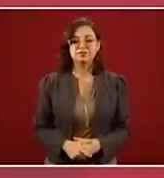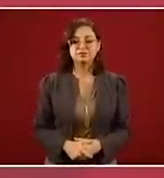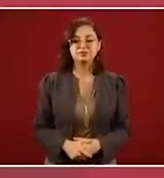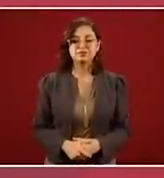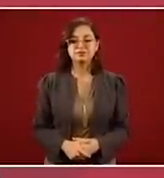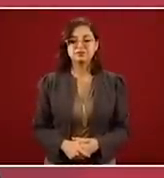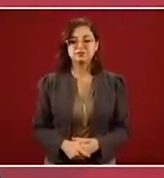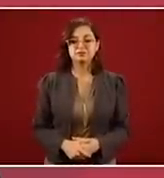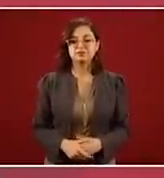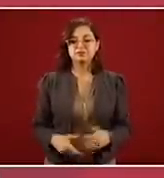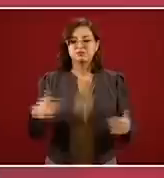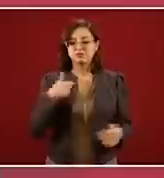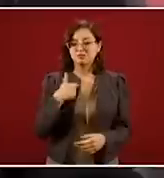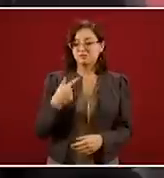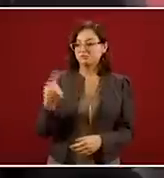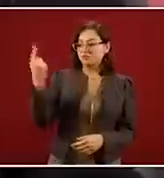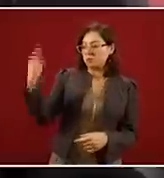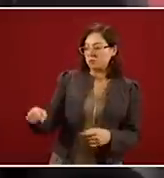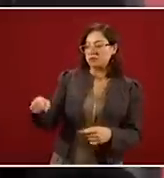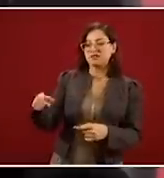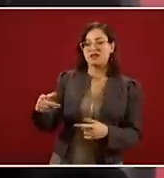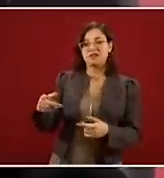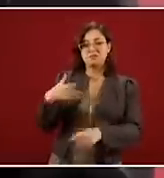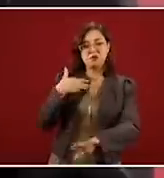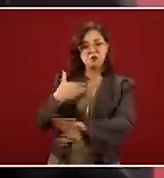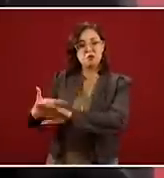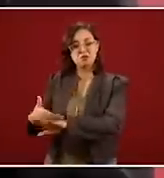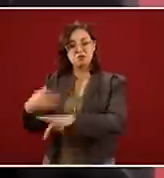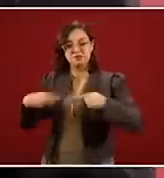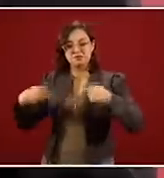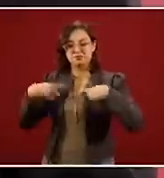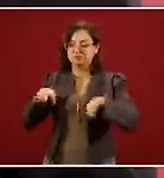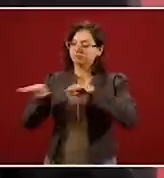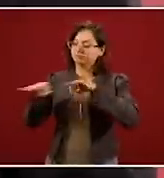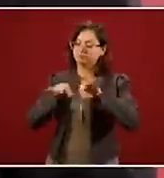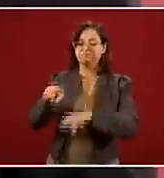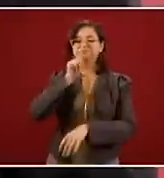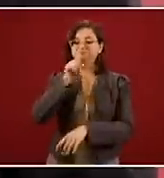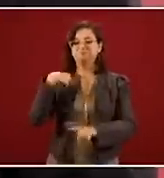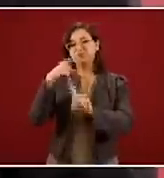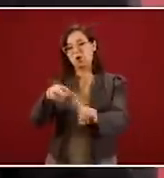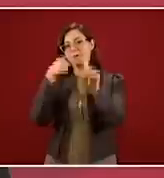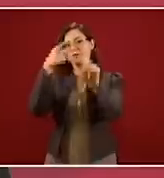ni dar instrucciones para perjudicar a los trabajadores. Yo busco la justicia.